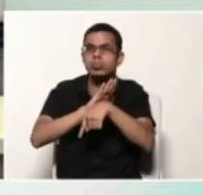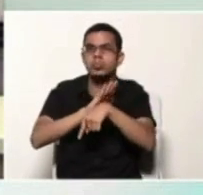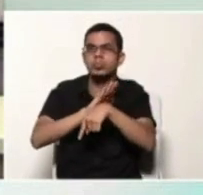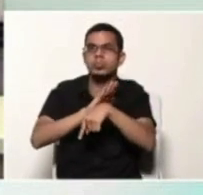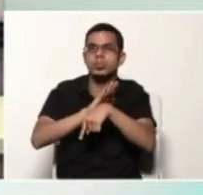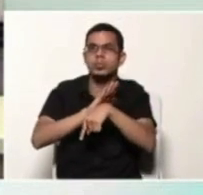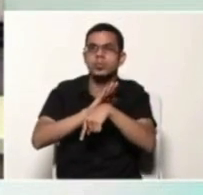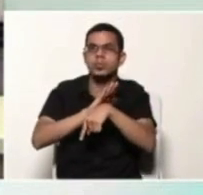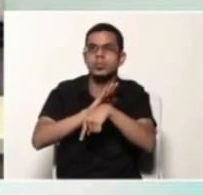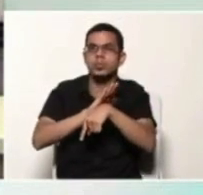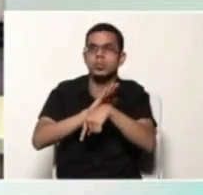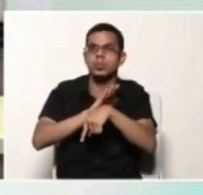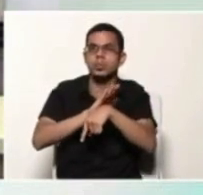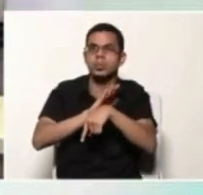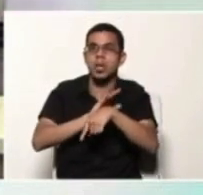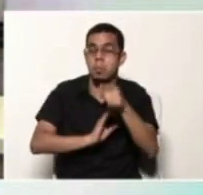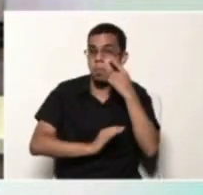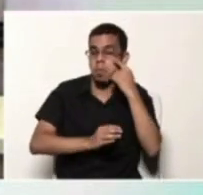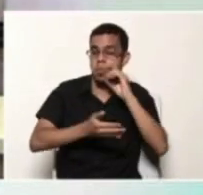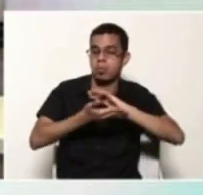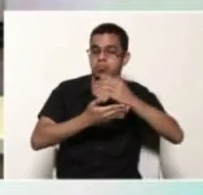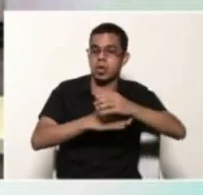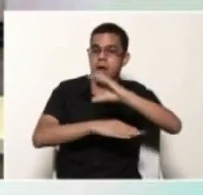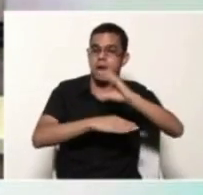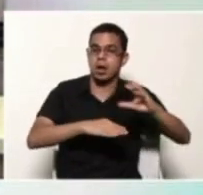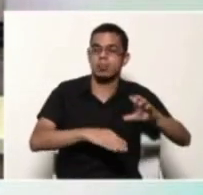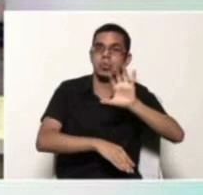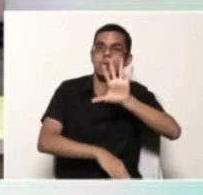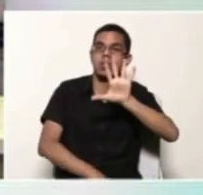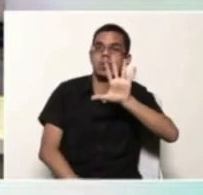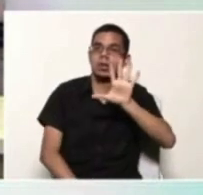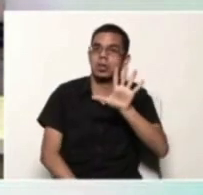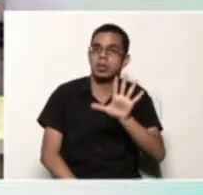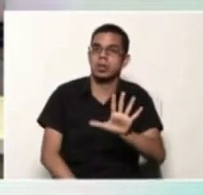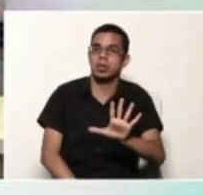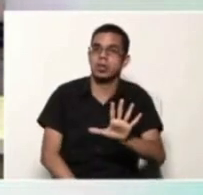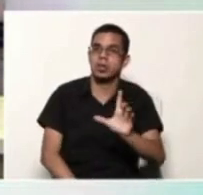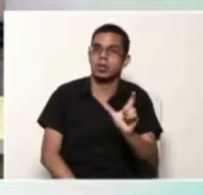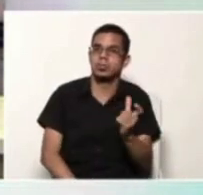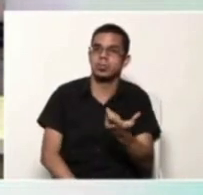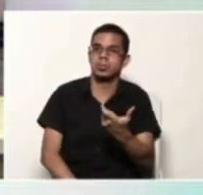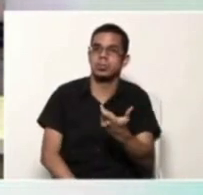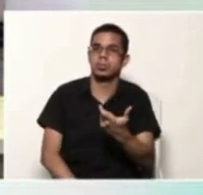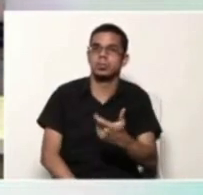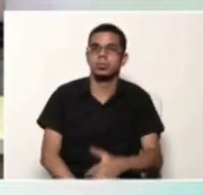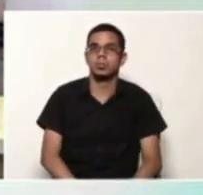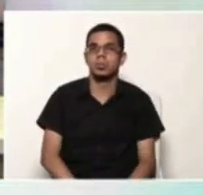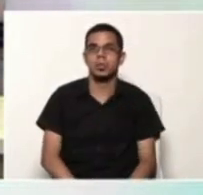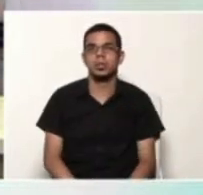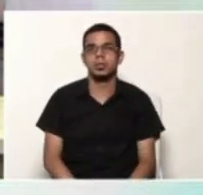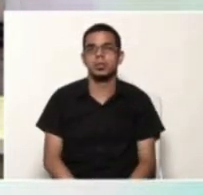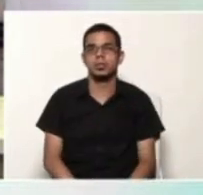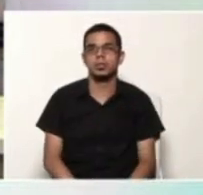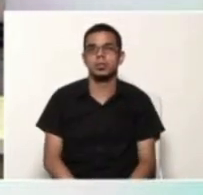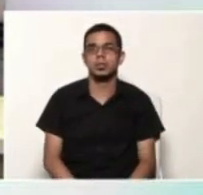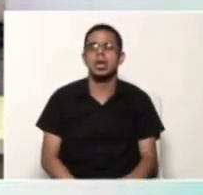conocimientos, vamos a en la Canaima de quinto grado, vamos a ver el video, un hermanito nuevo. Bueno,